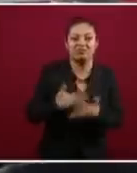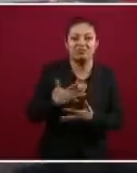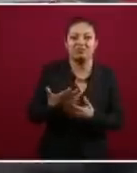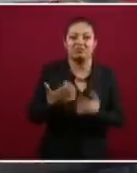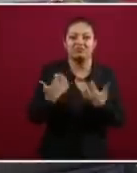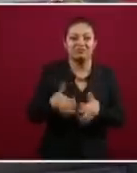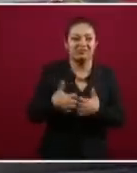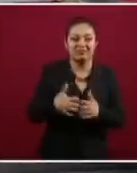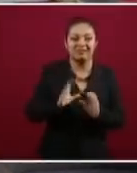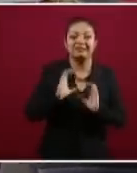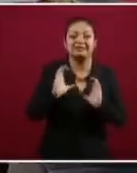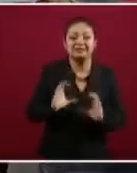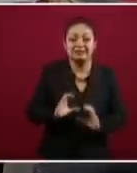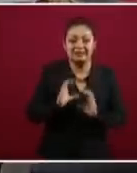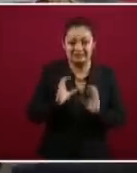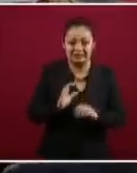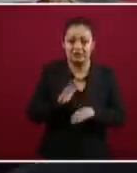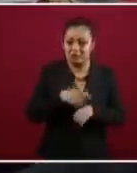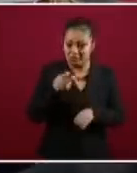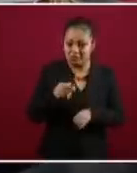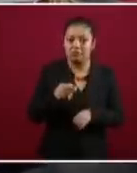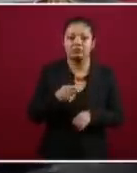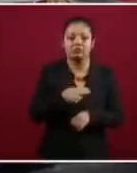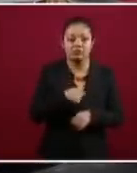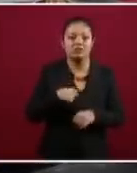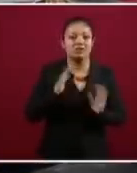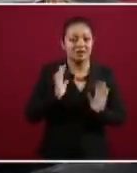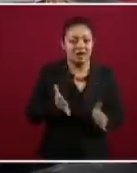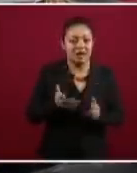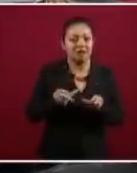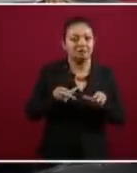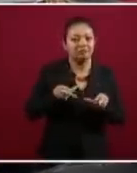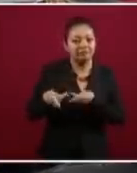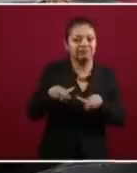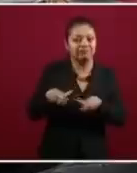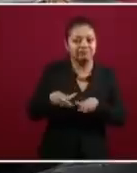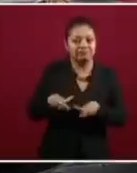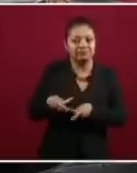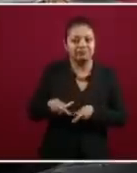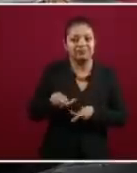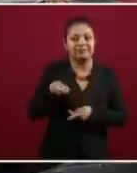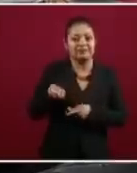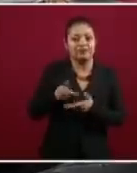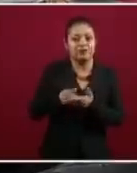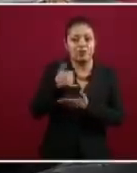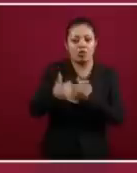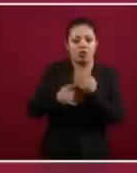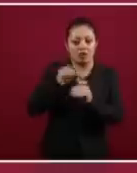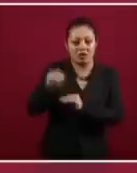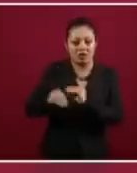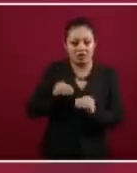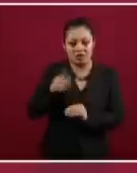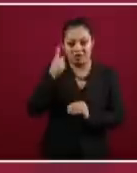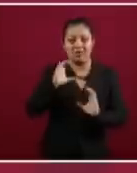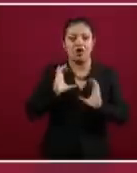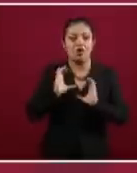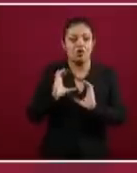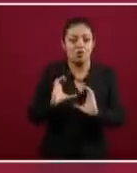Entonces, todo eso se incluye en el proyecto.